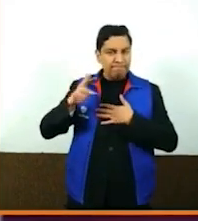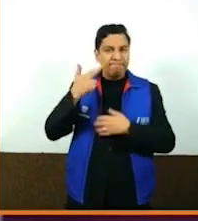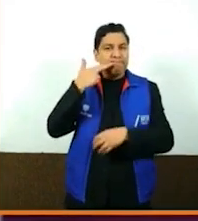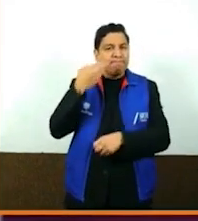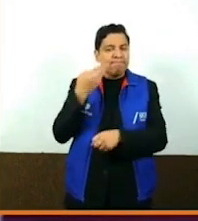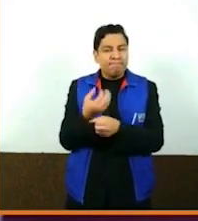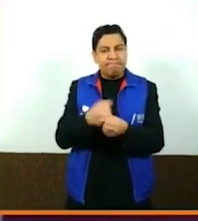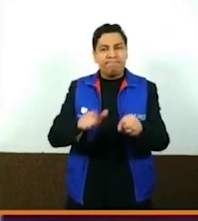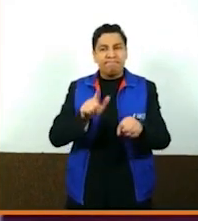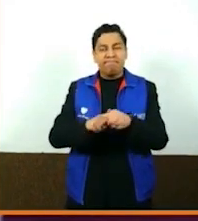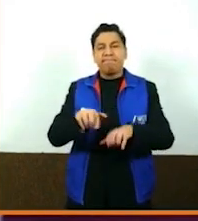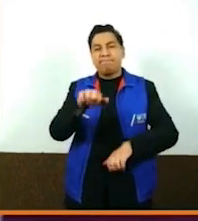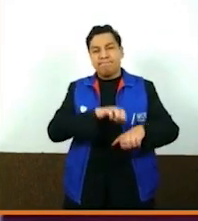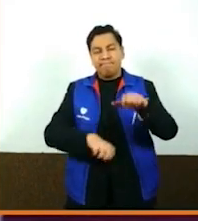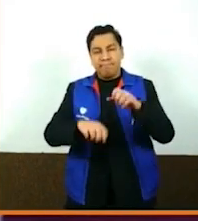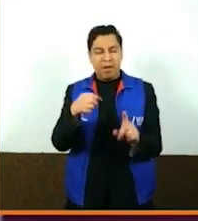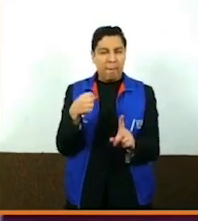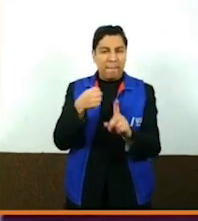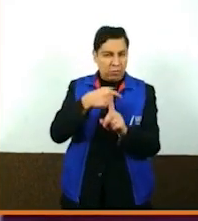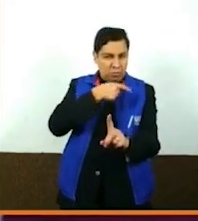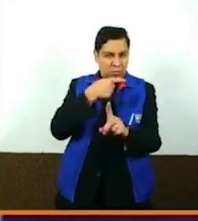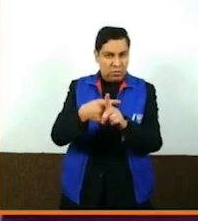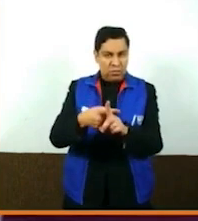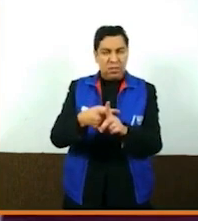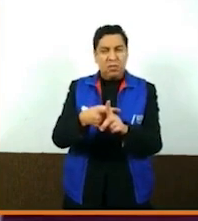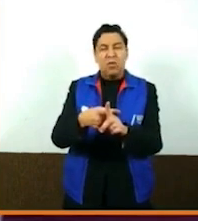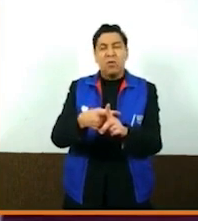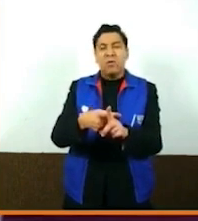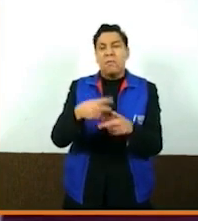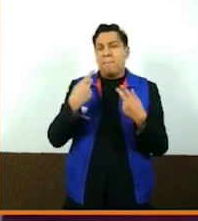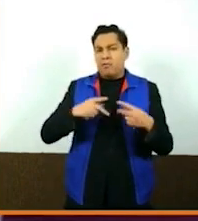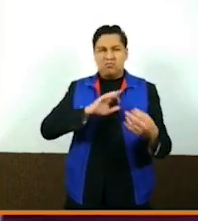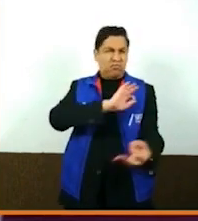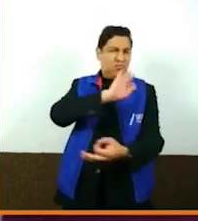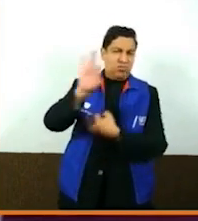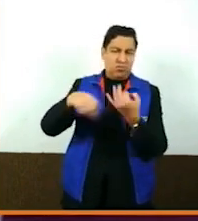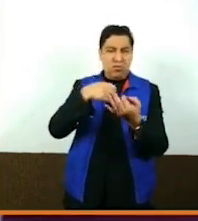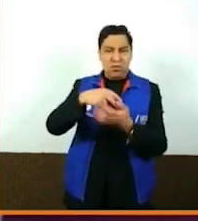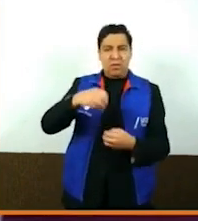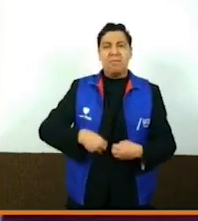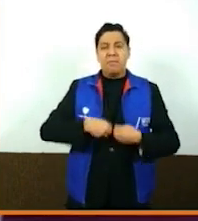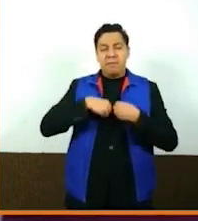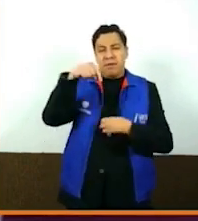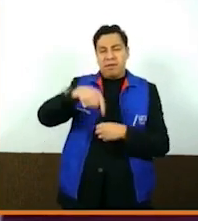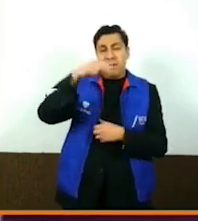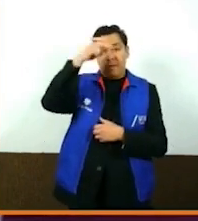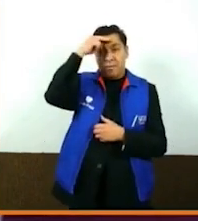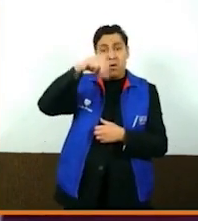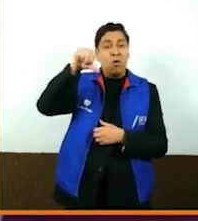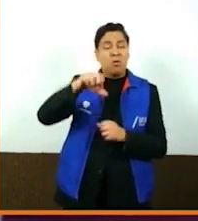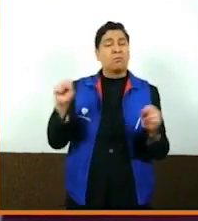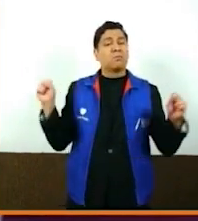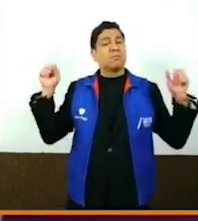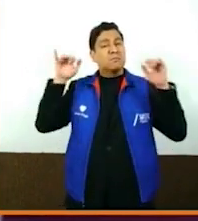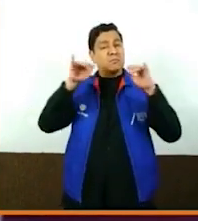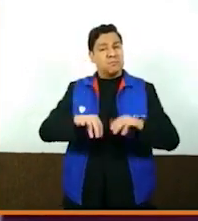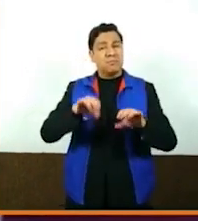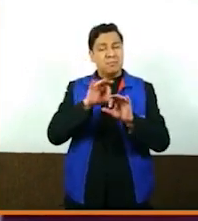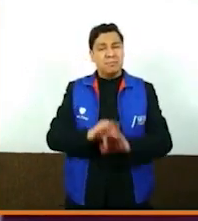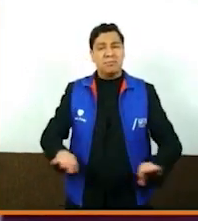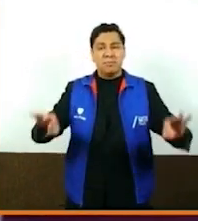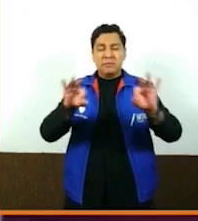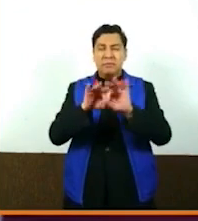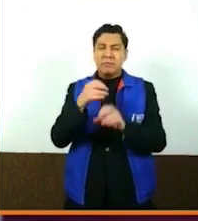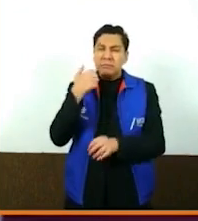social empresarial y su impacto positivo en la sociedad mexicana. Hoy, en este evento tan importante, quiero destacar el